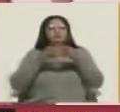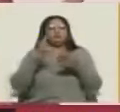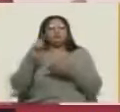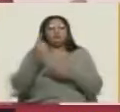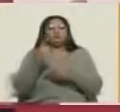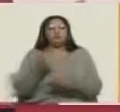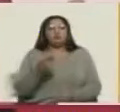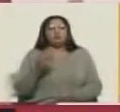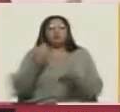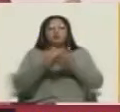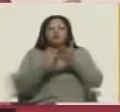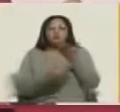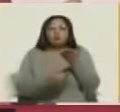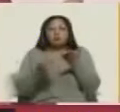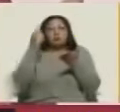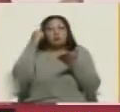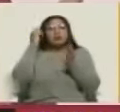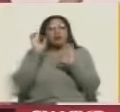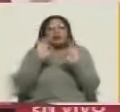propuso ninguna fecha.